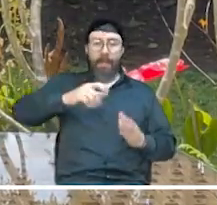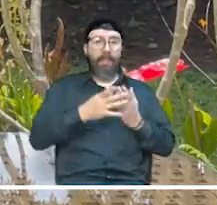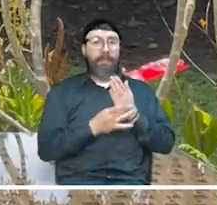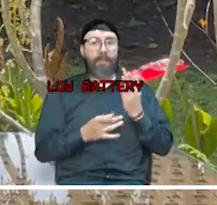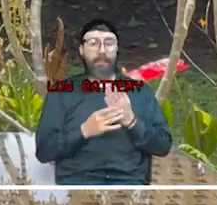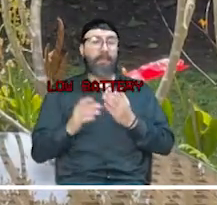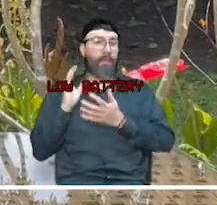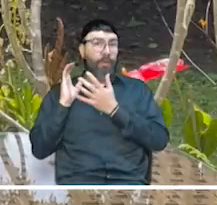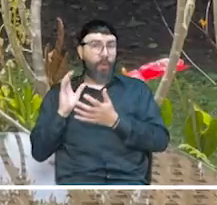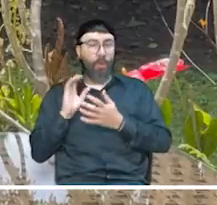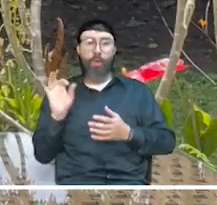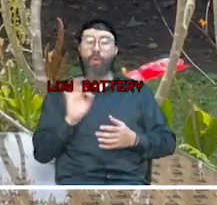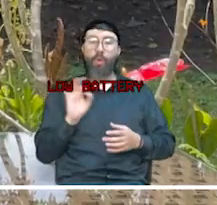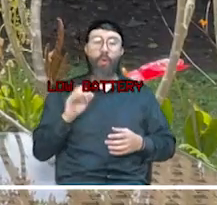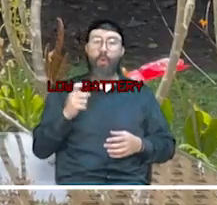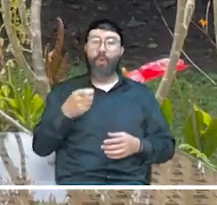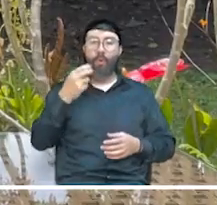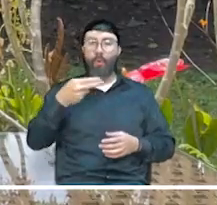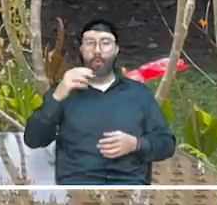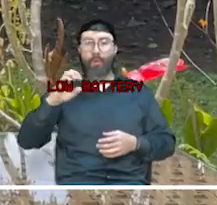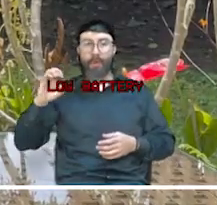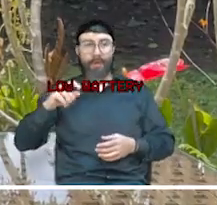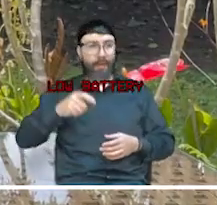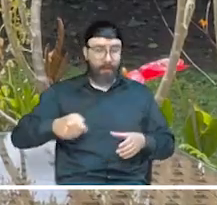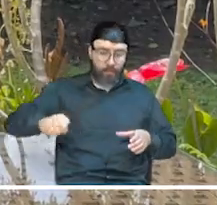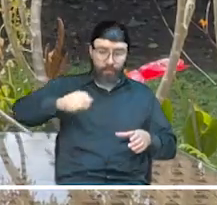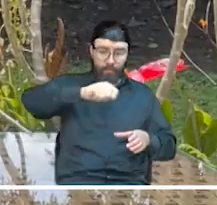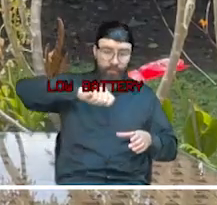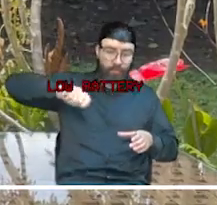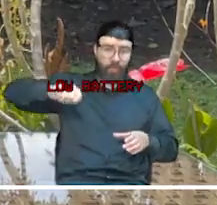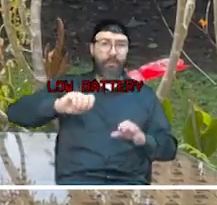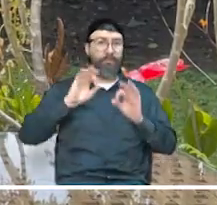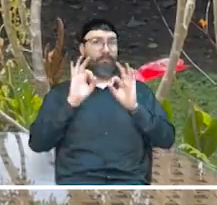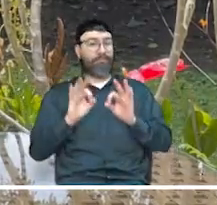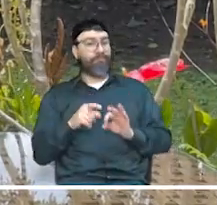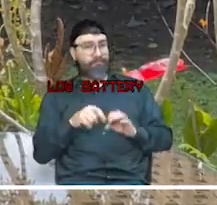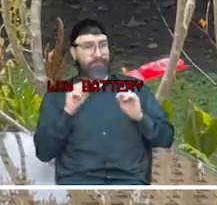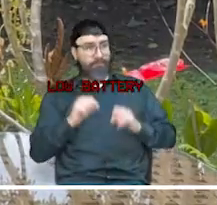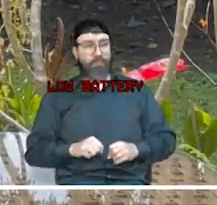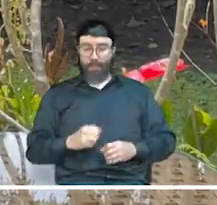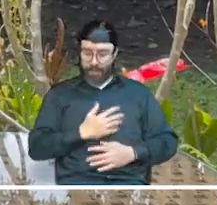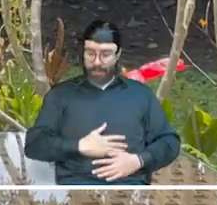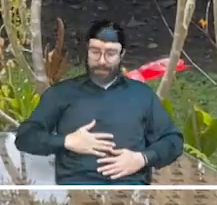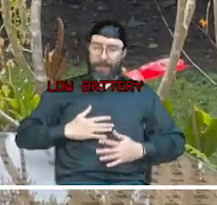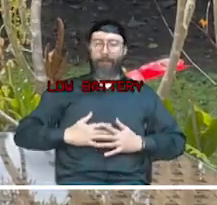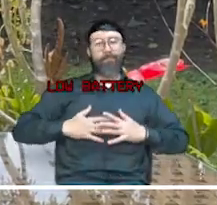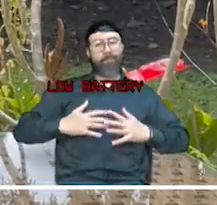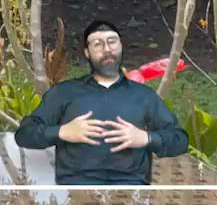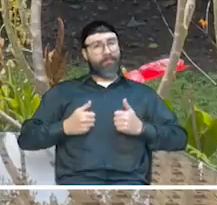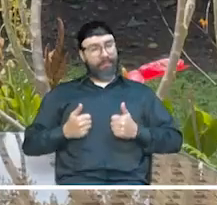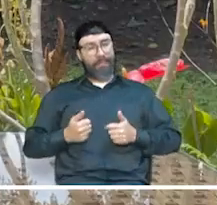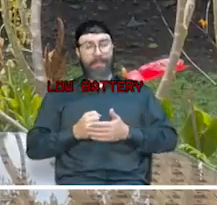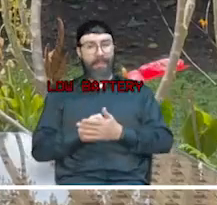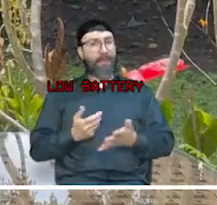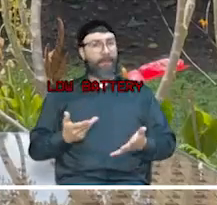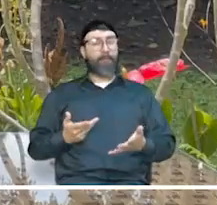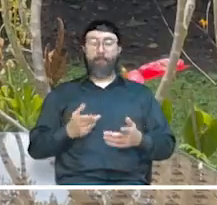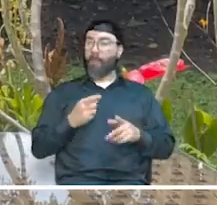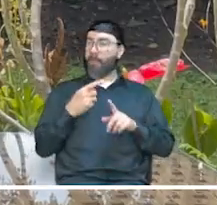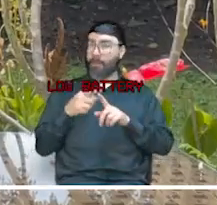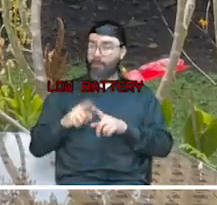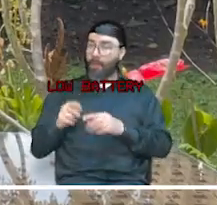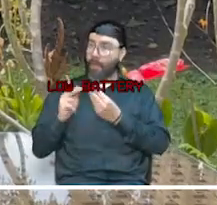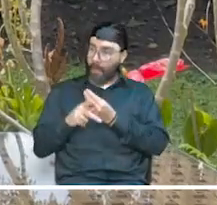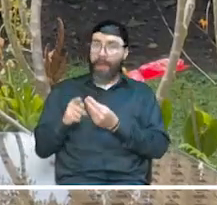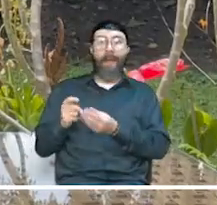dé más saciedad y sea el famoso café bulletproof. Hay muchas herramientas que podemos empezar a utilizar para que